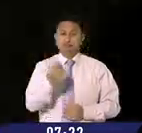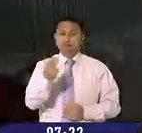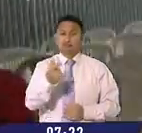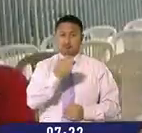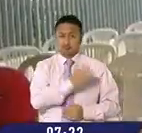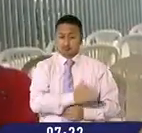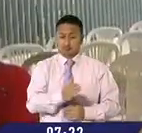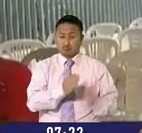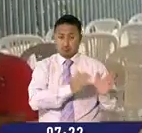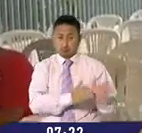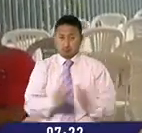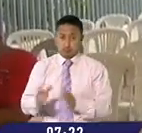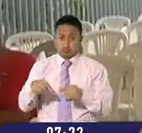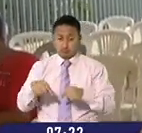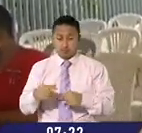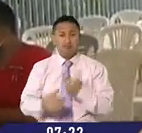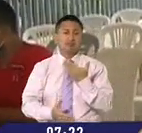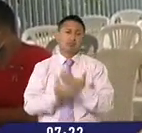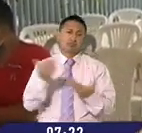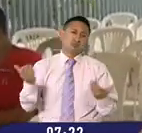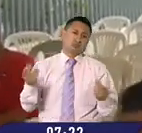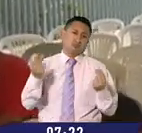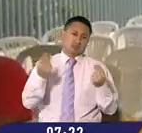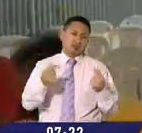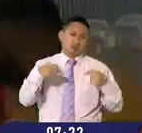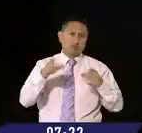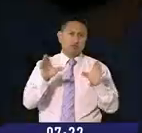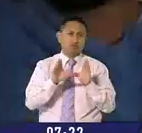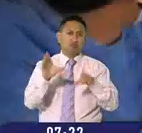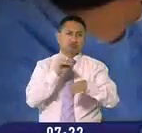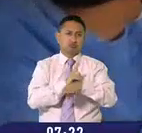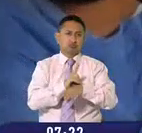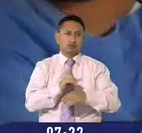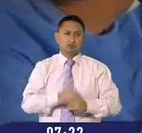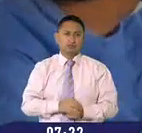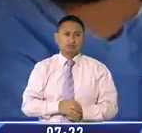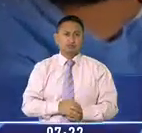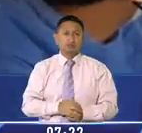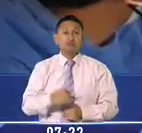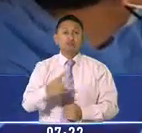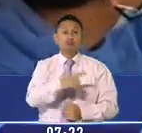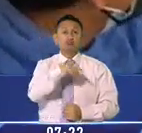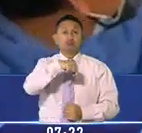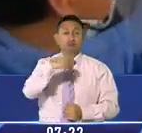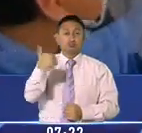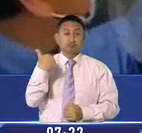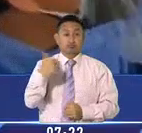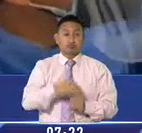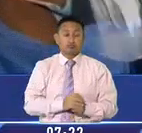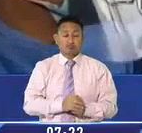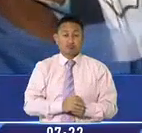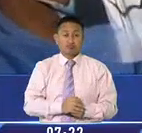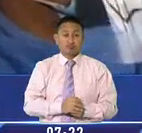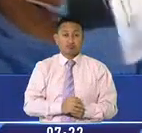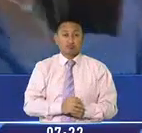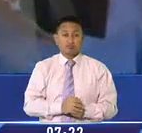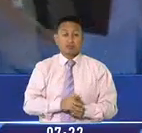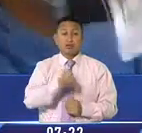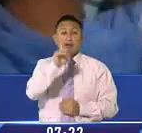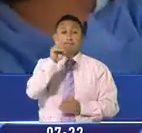más rápido, sí, para sacar el certificado médico. El sitio cuenta con capacidad para realizar 1.000 validaciones al